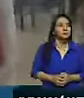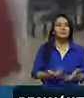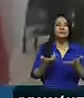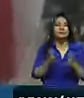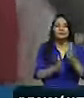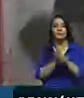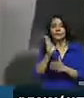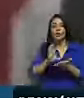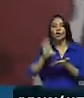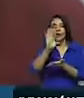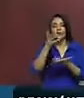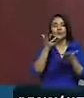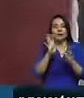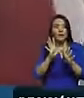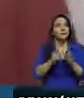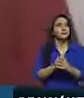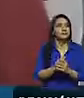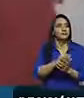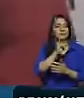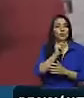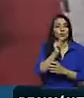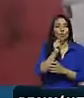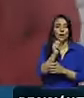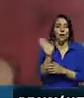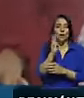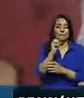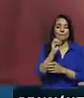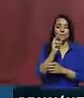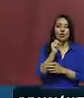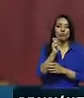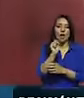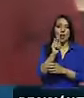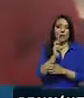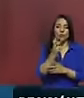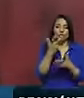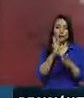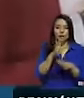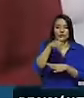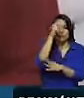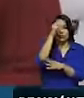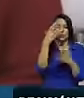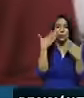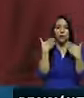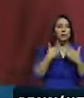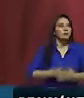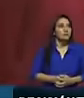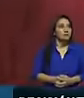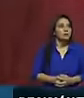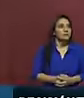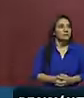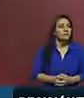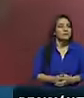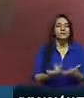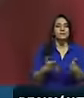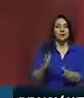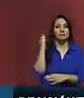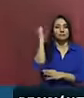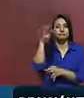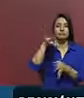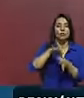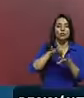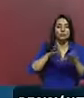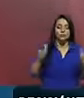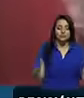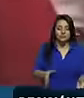Colegio Nacional Juan Montalvo ubicado acá en la avenida carlosa en el norte de Guayaquil ella ha ejercido su derecho al voto en la mesa